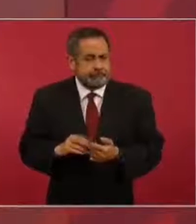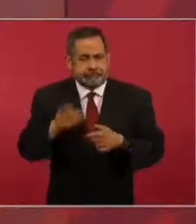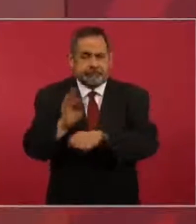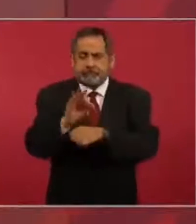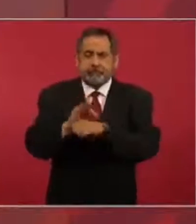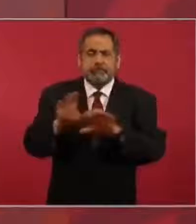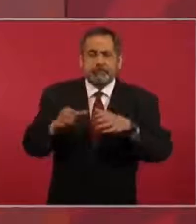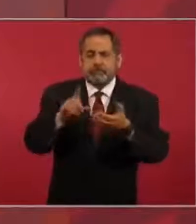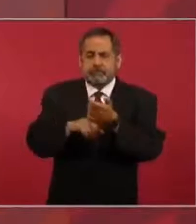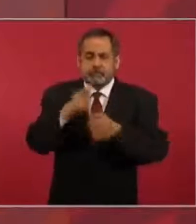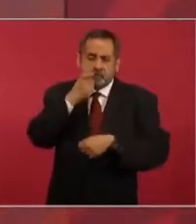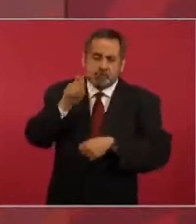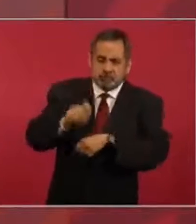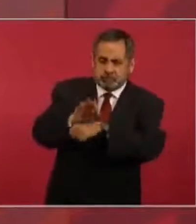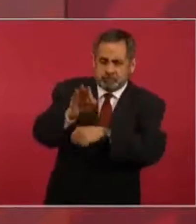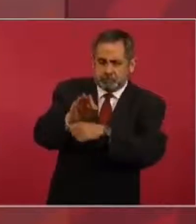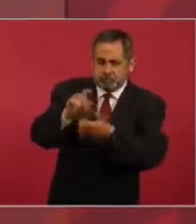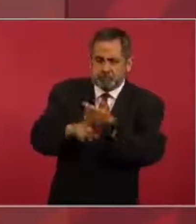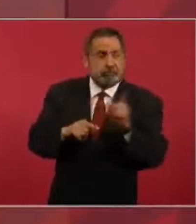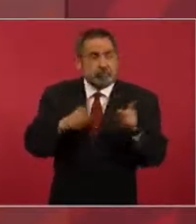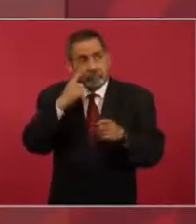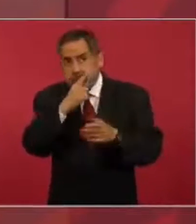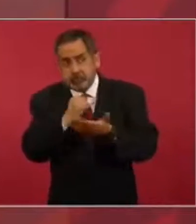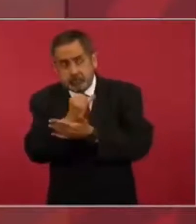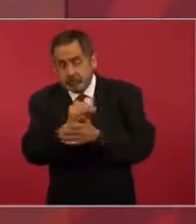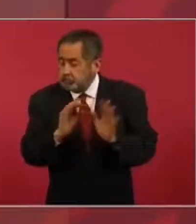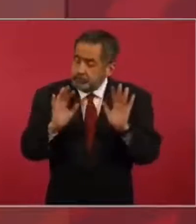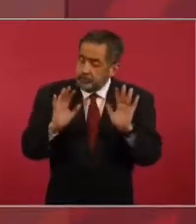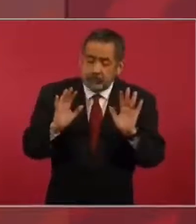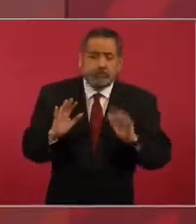proteger a Ucrania, han decidido eso,